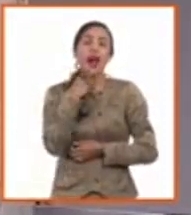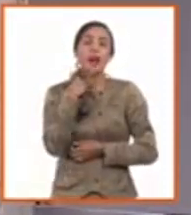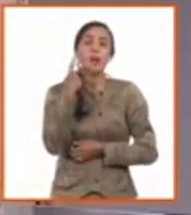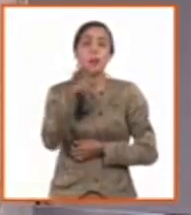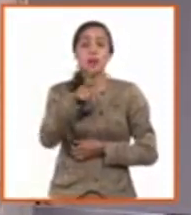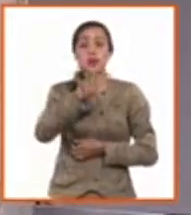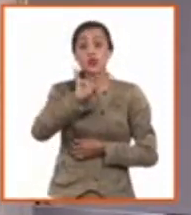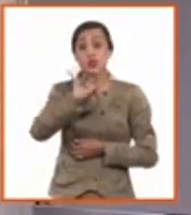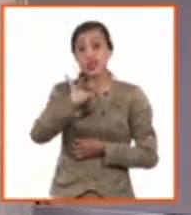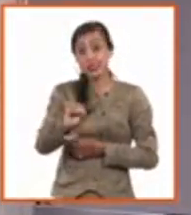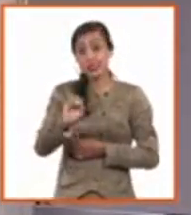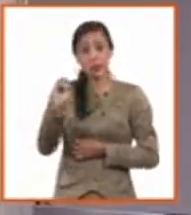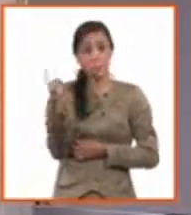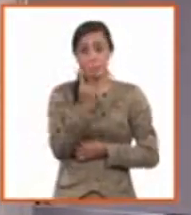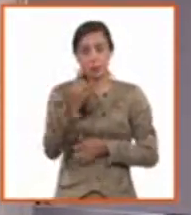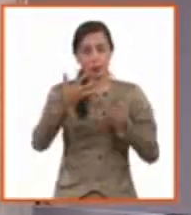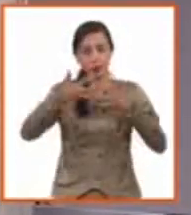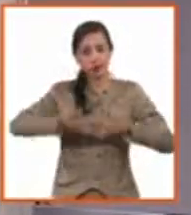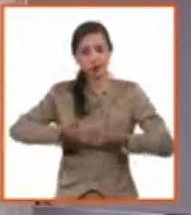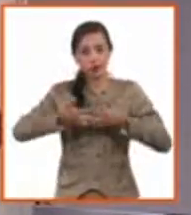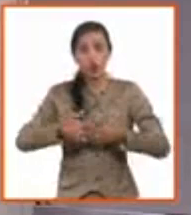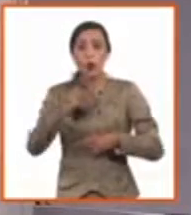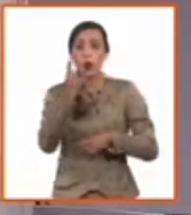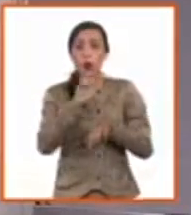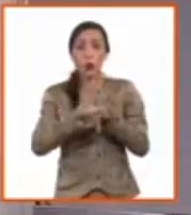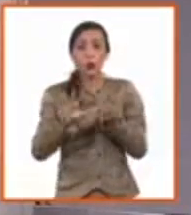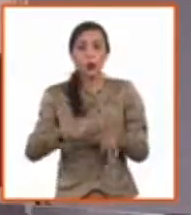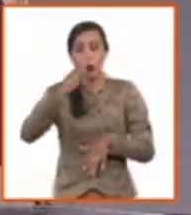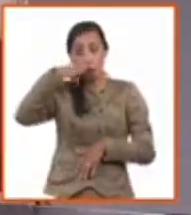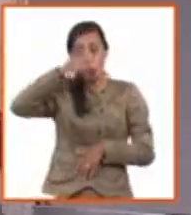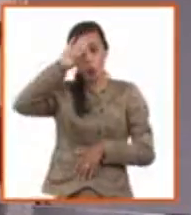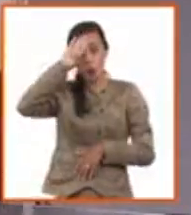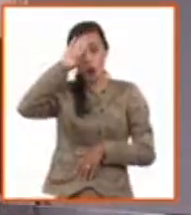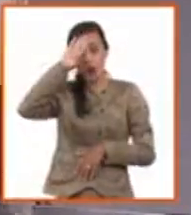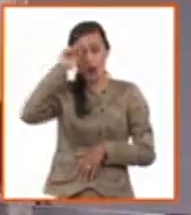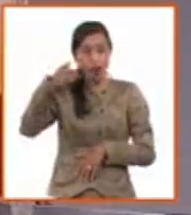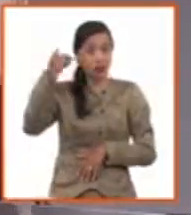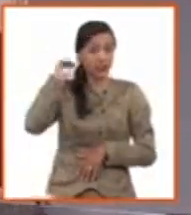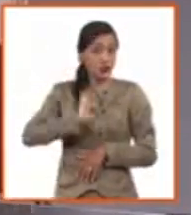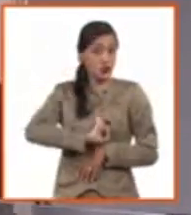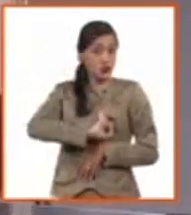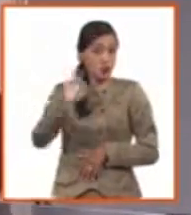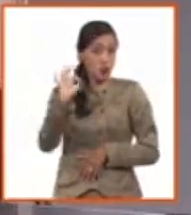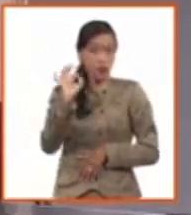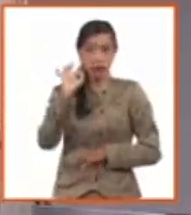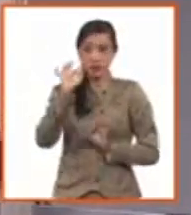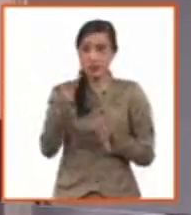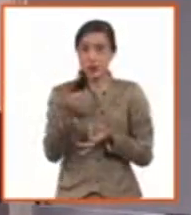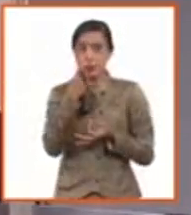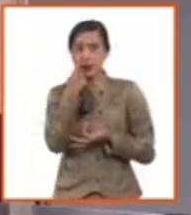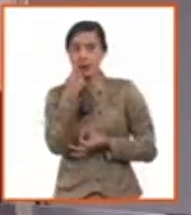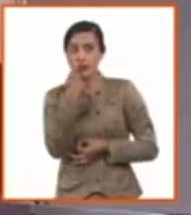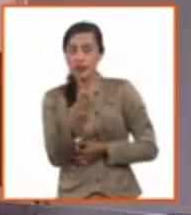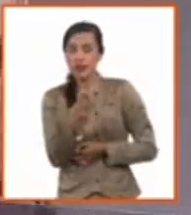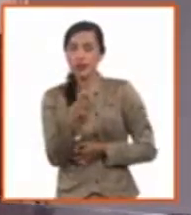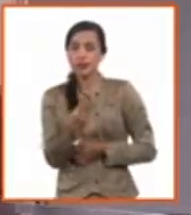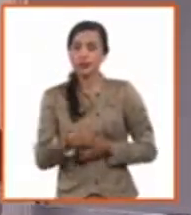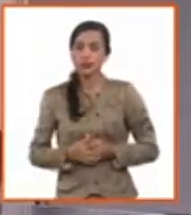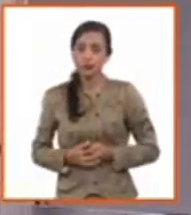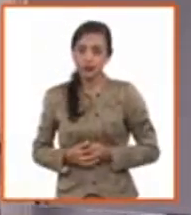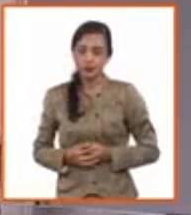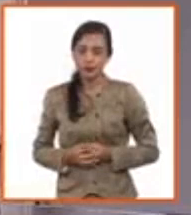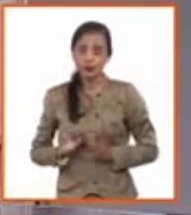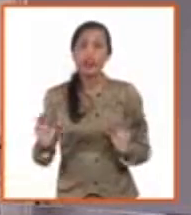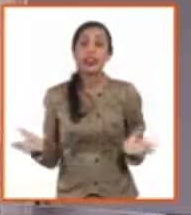año 70 se logra la primera fabricación de una computadora cubana que en ese entonces era competitiva con el estado del arte